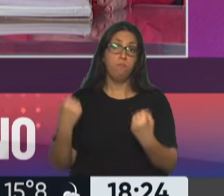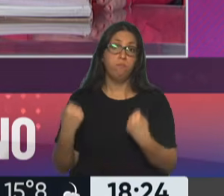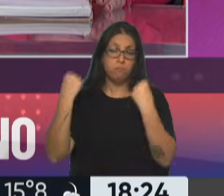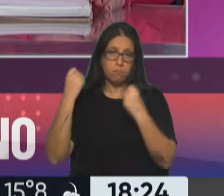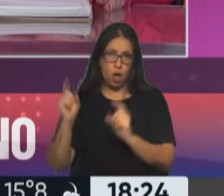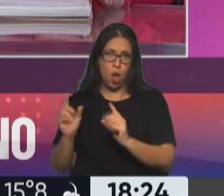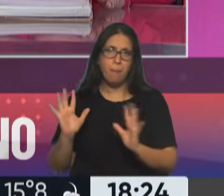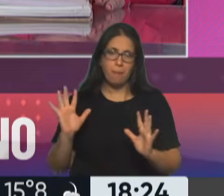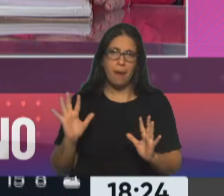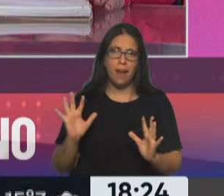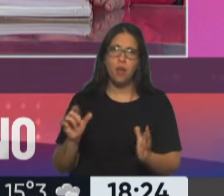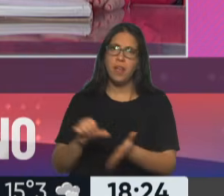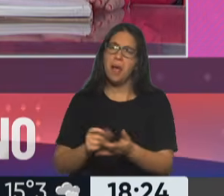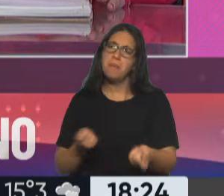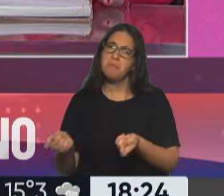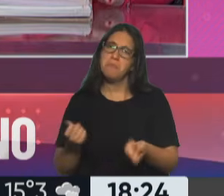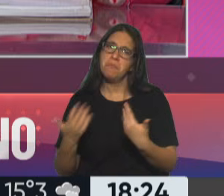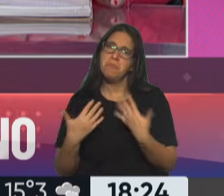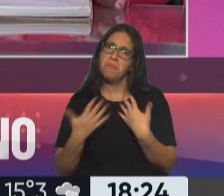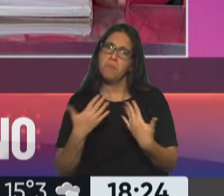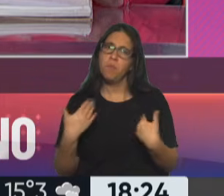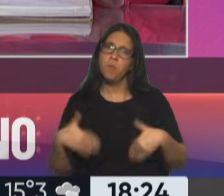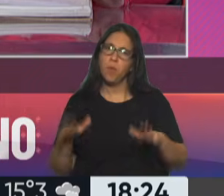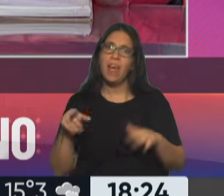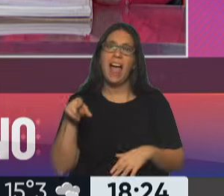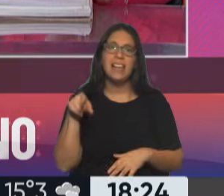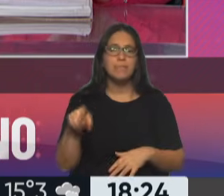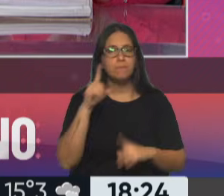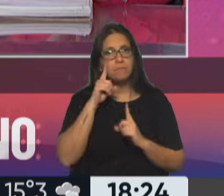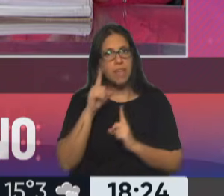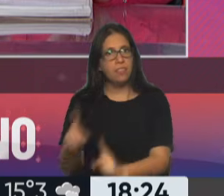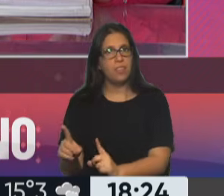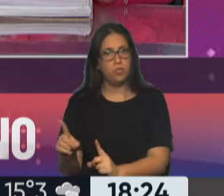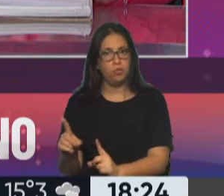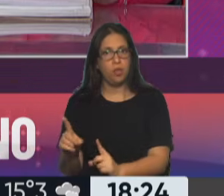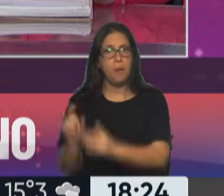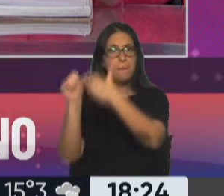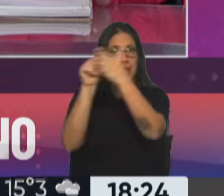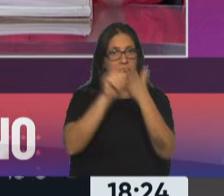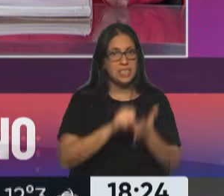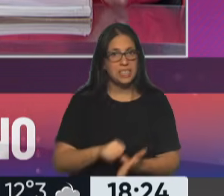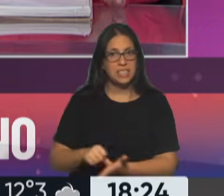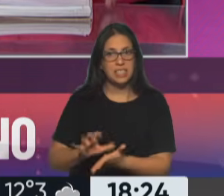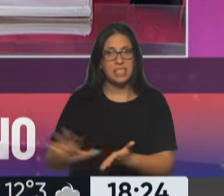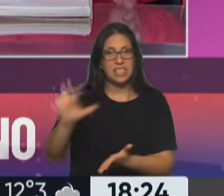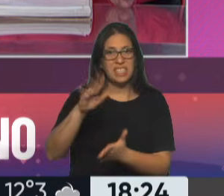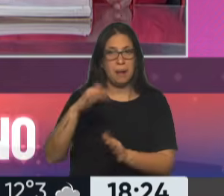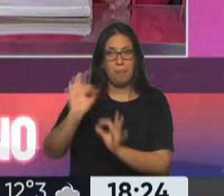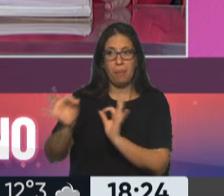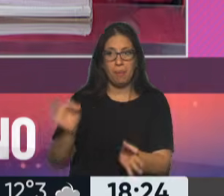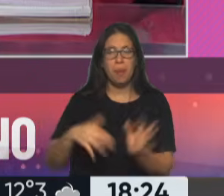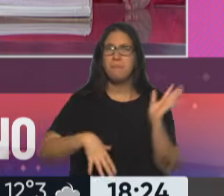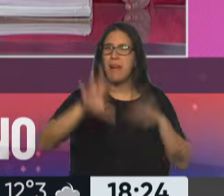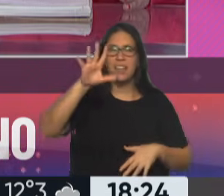Irán con el que se pueda negociar, ¿no? Yo ahí le prestaría atención no solo a los países del Golfo, sino también, como siempre, a